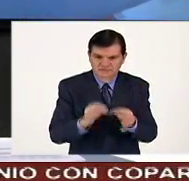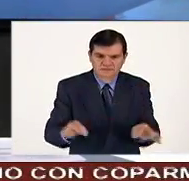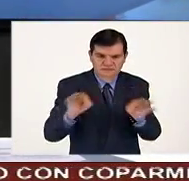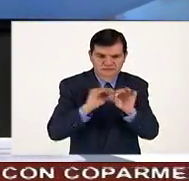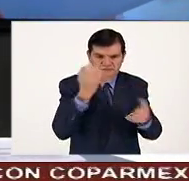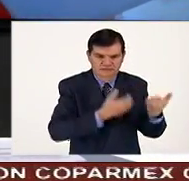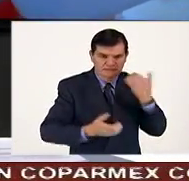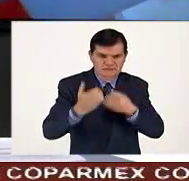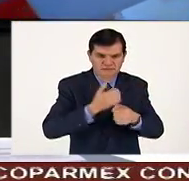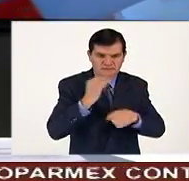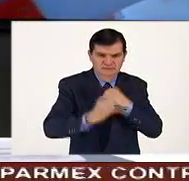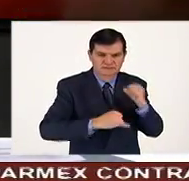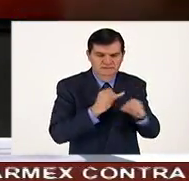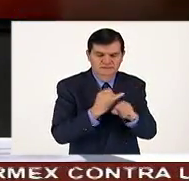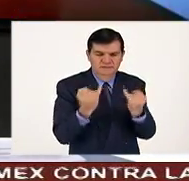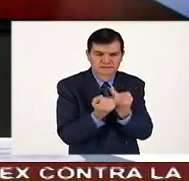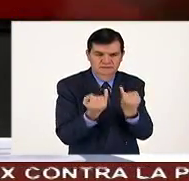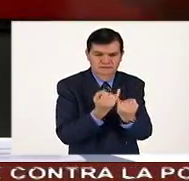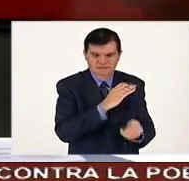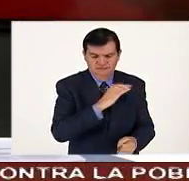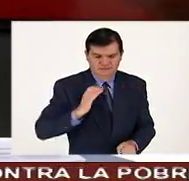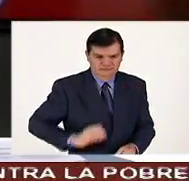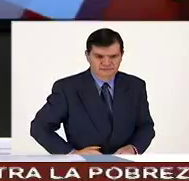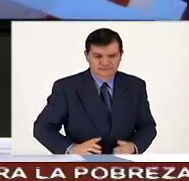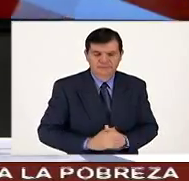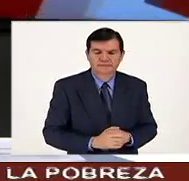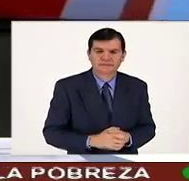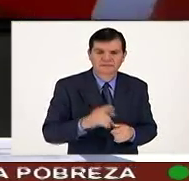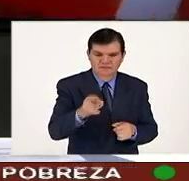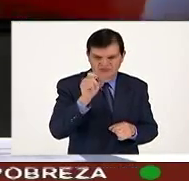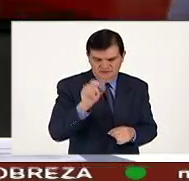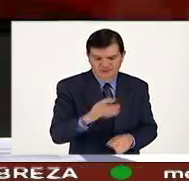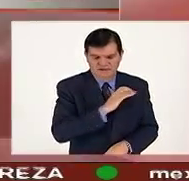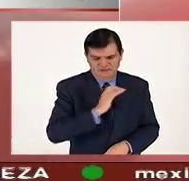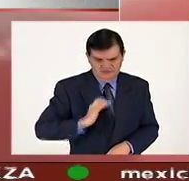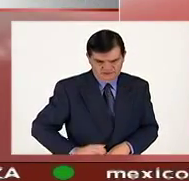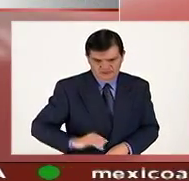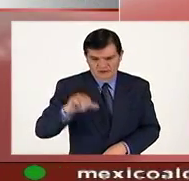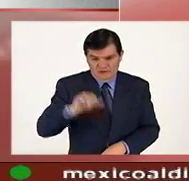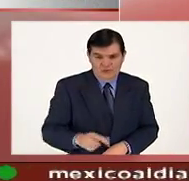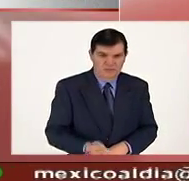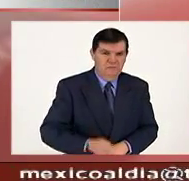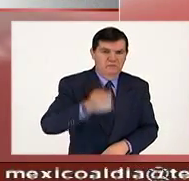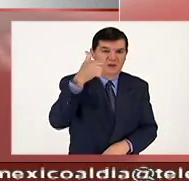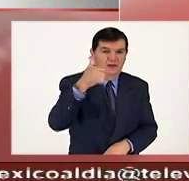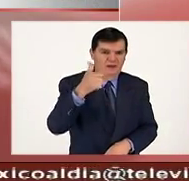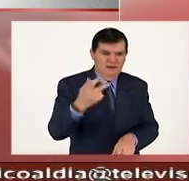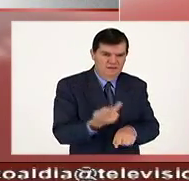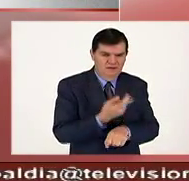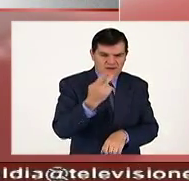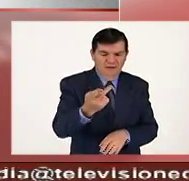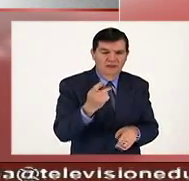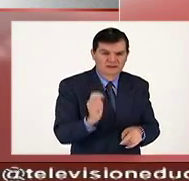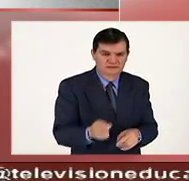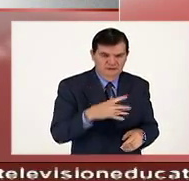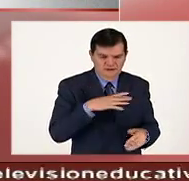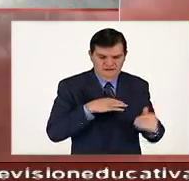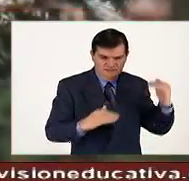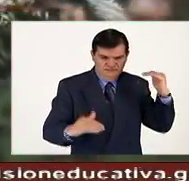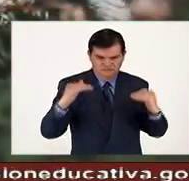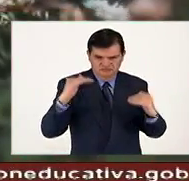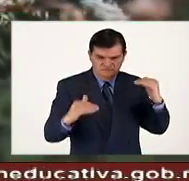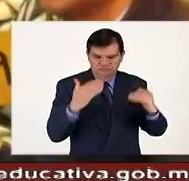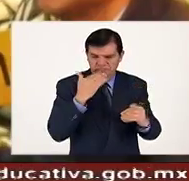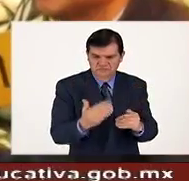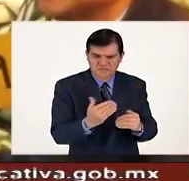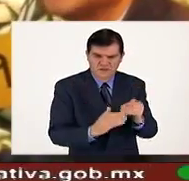comercio internacional, como lo es China. Como lo es China, y hoy por primera ocasión, Omar, tenemos una balanza